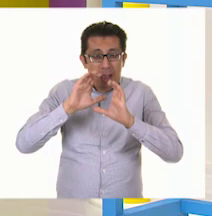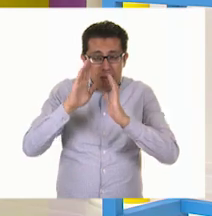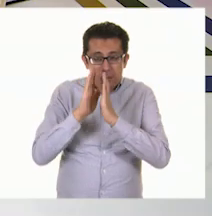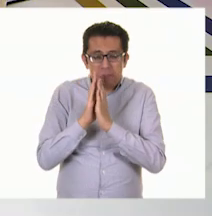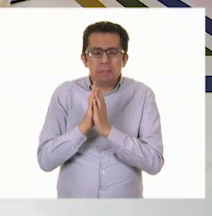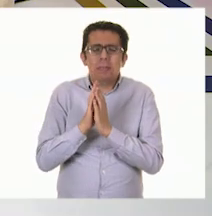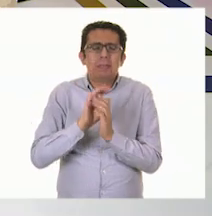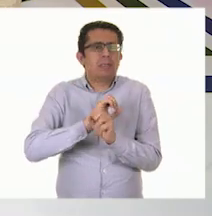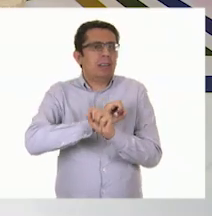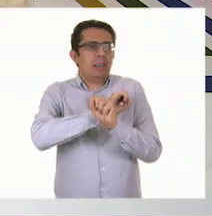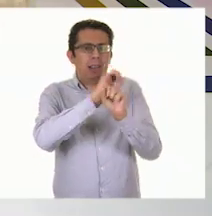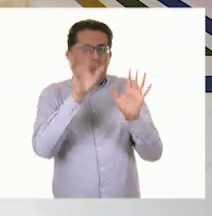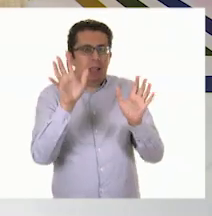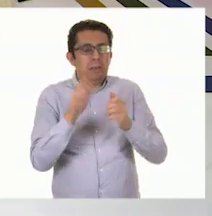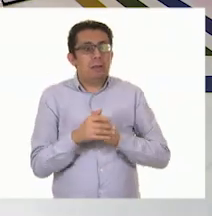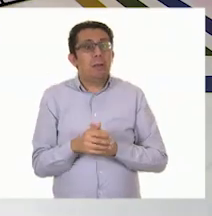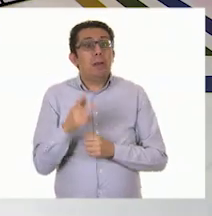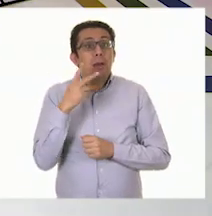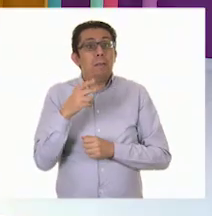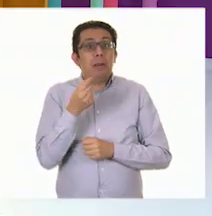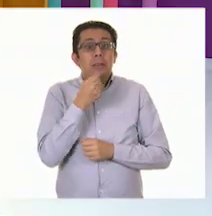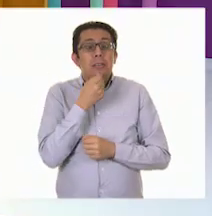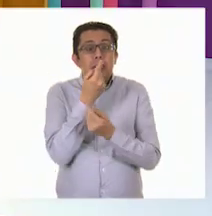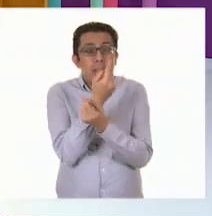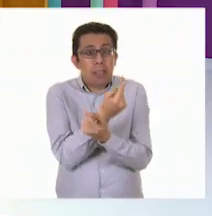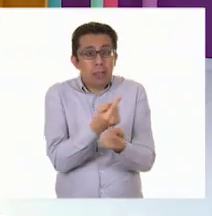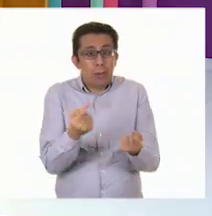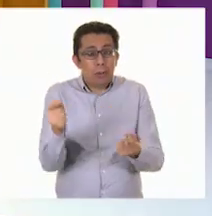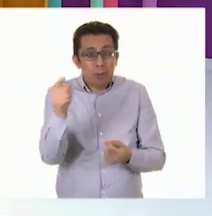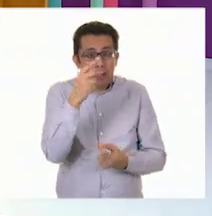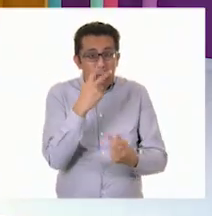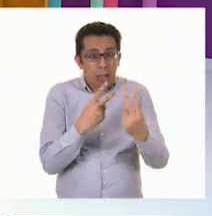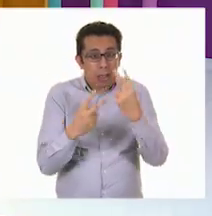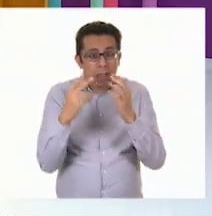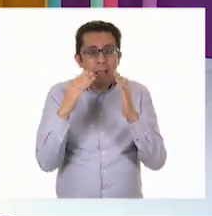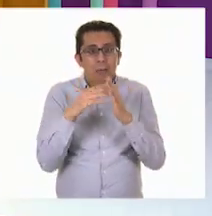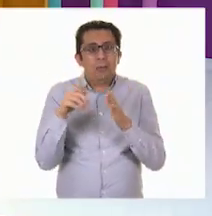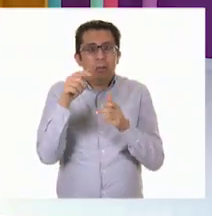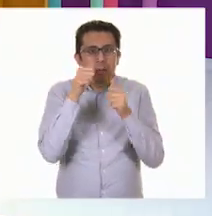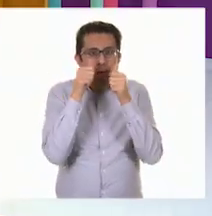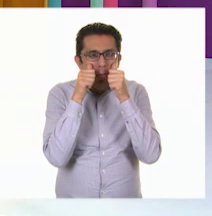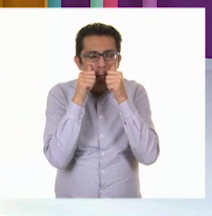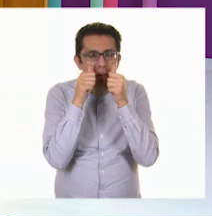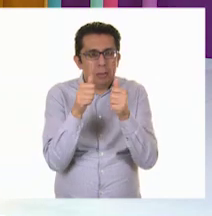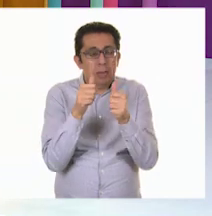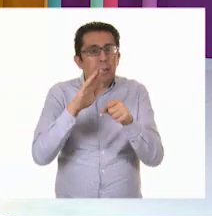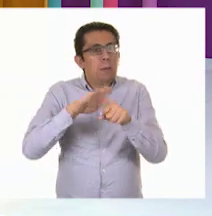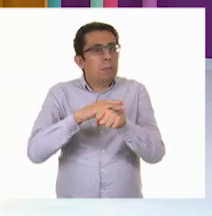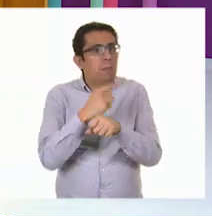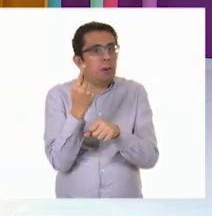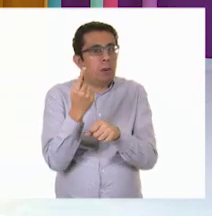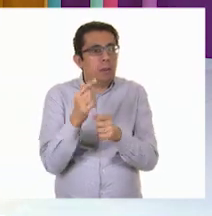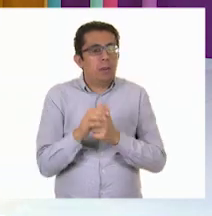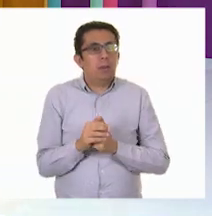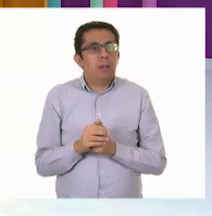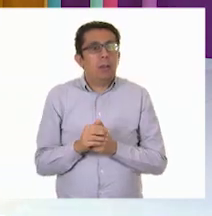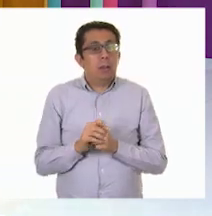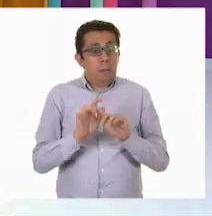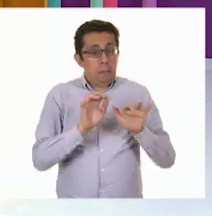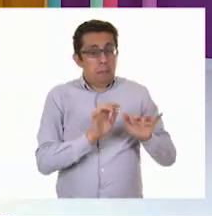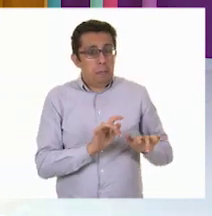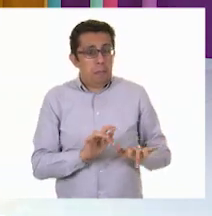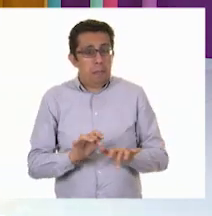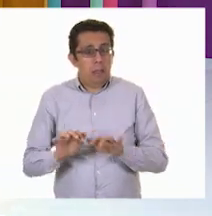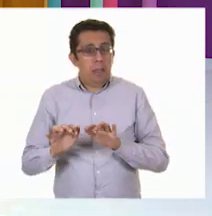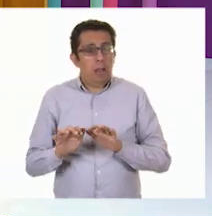que sí, maestra! Pero niños y niñas en casa, pongan mucha atención, porque el piano va